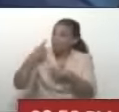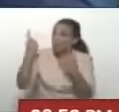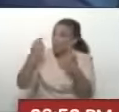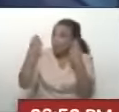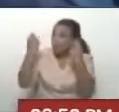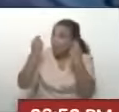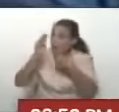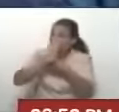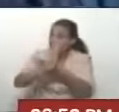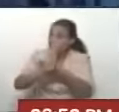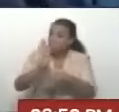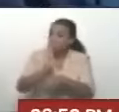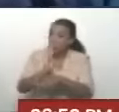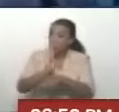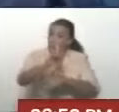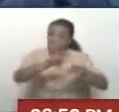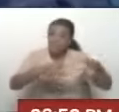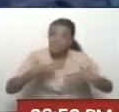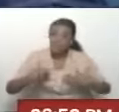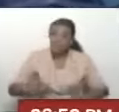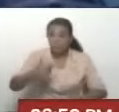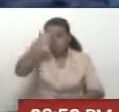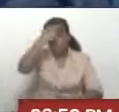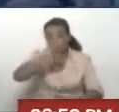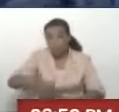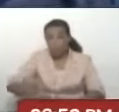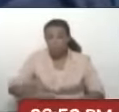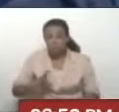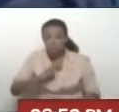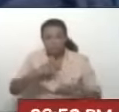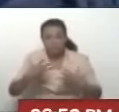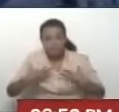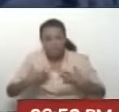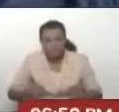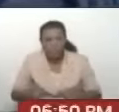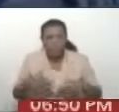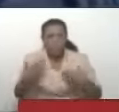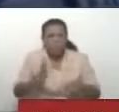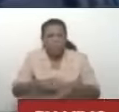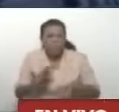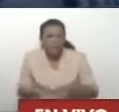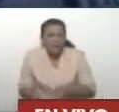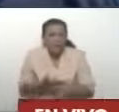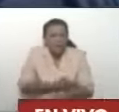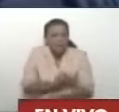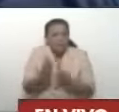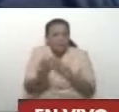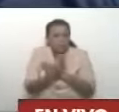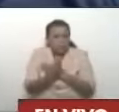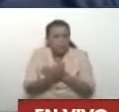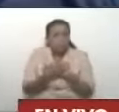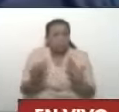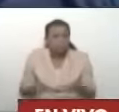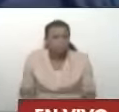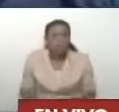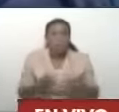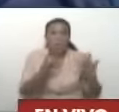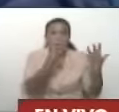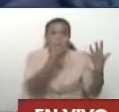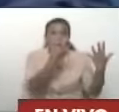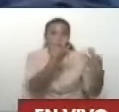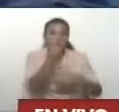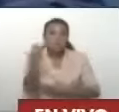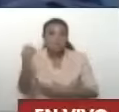promover la atención y el bienestar integral del joven, y bueno, ahí vamos avanzando con el 800 Bigote, que me